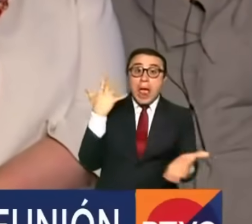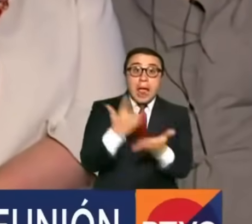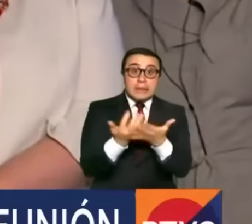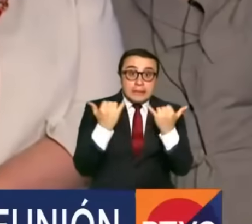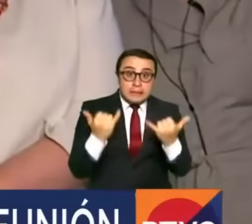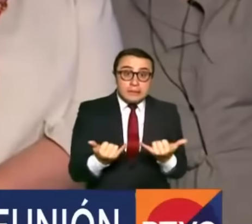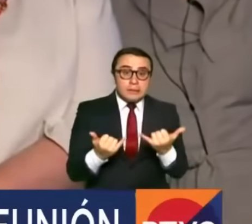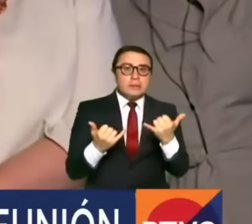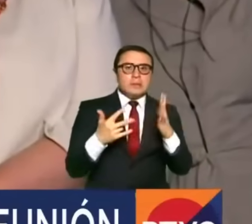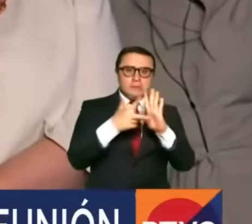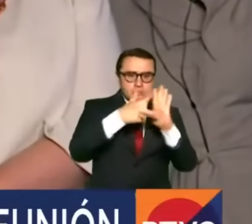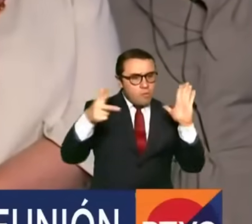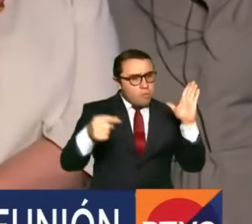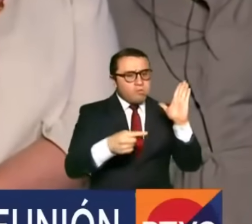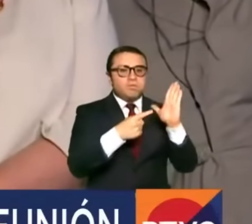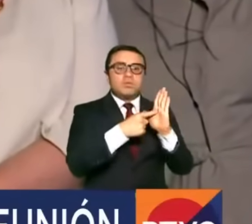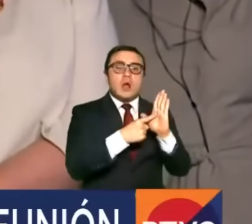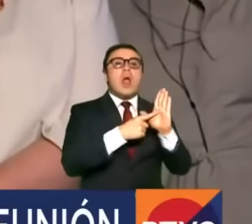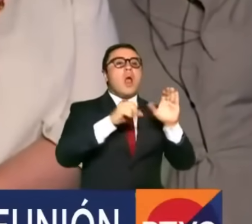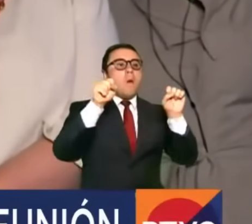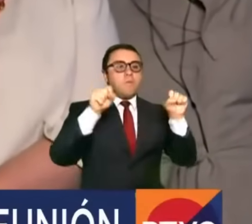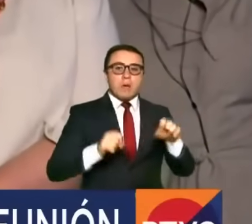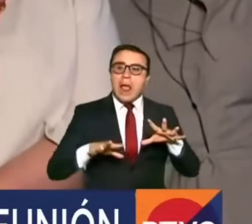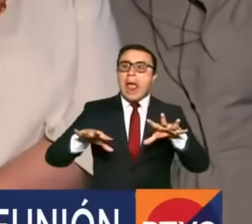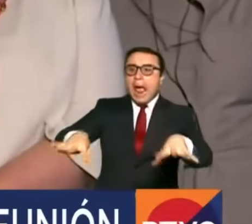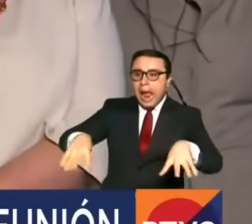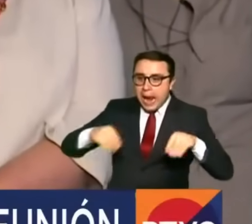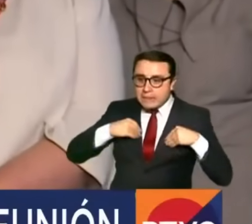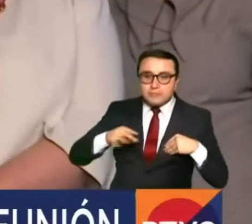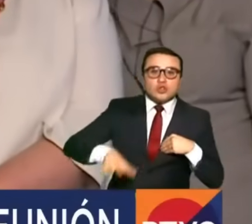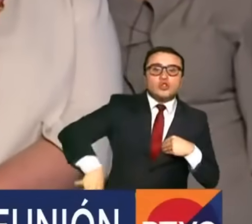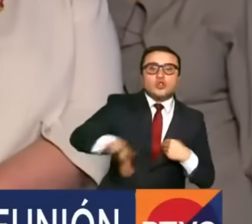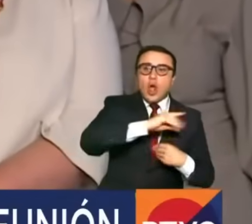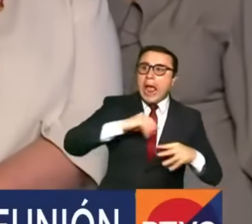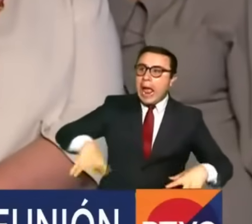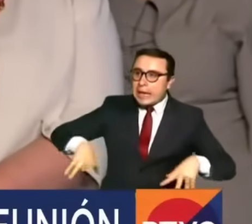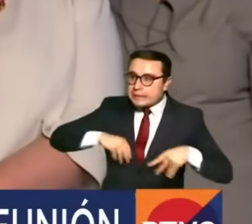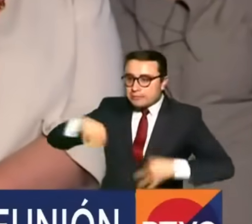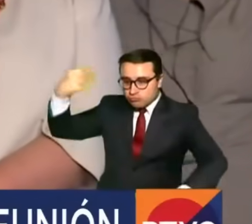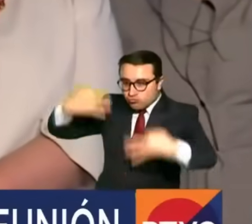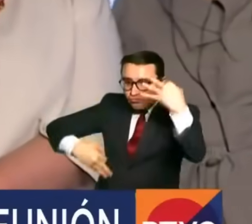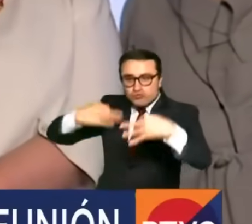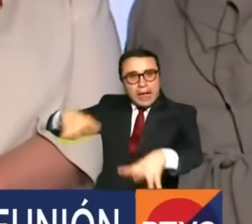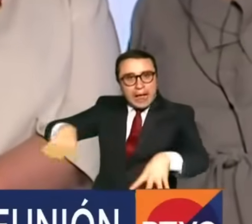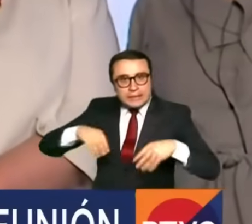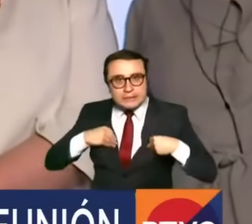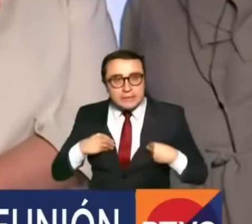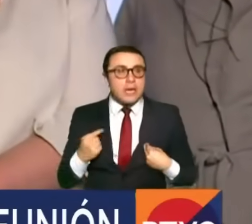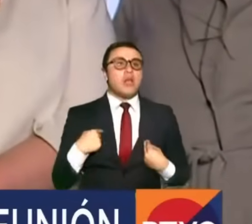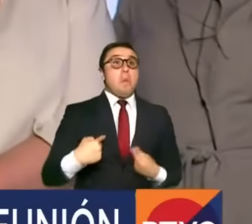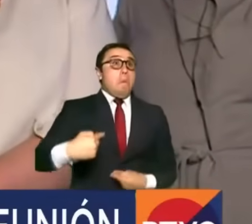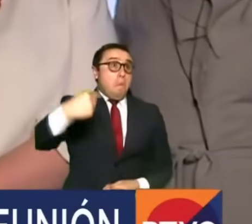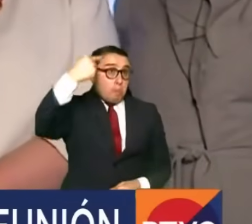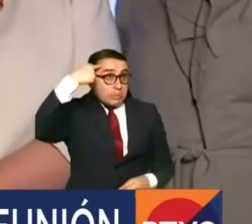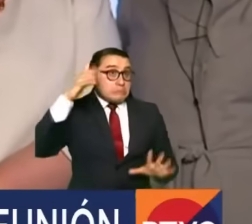fecha, de una figura de sometimiento colectivo a la justicia. Y creo que es